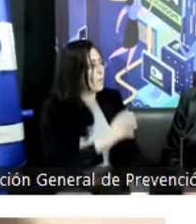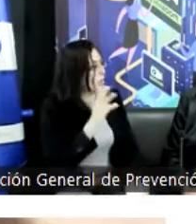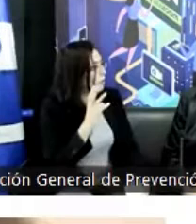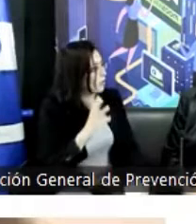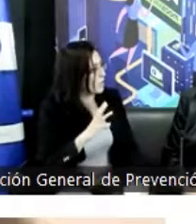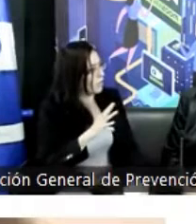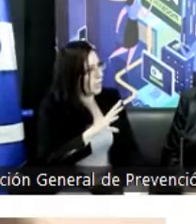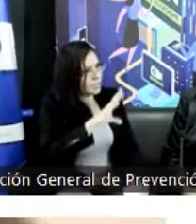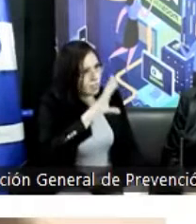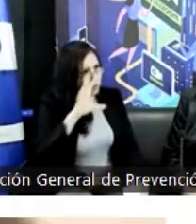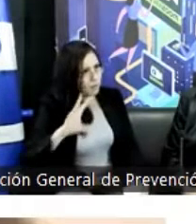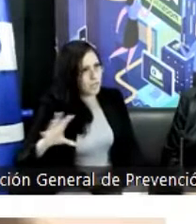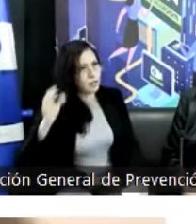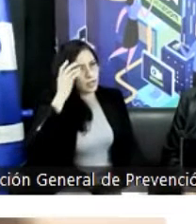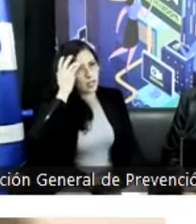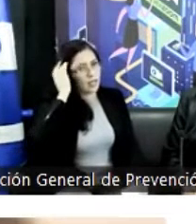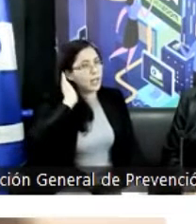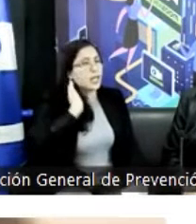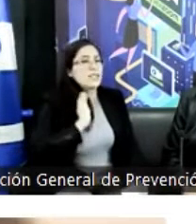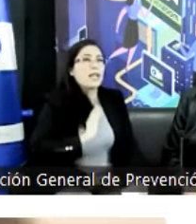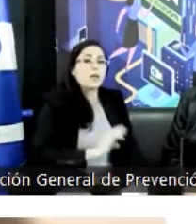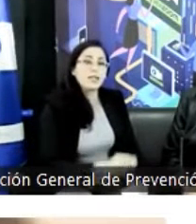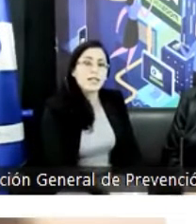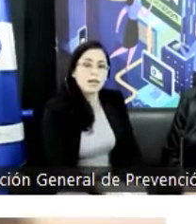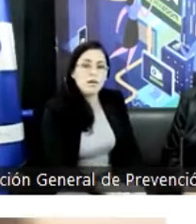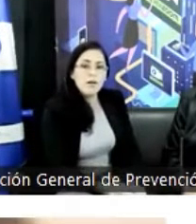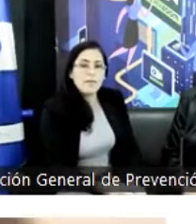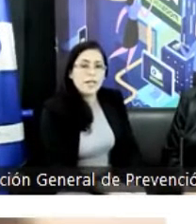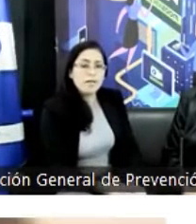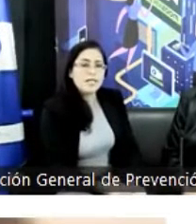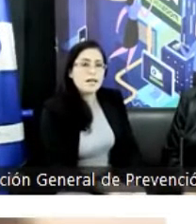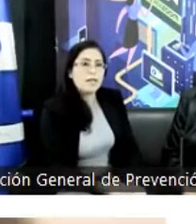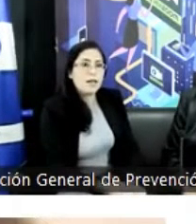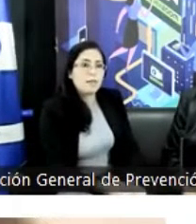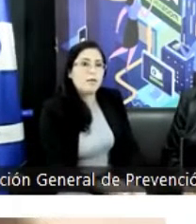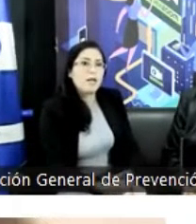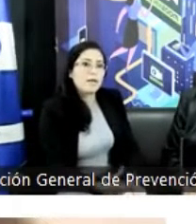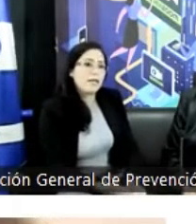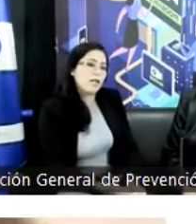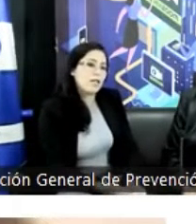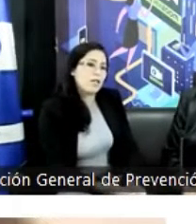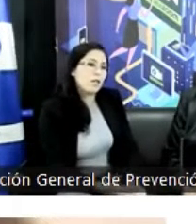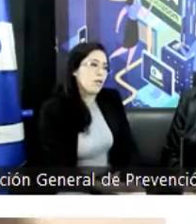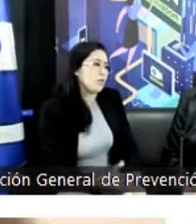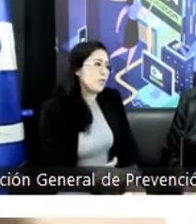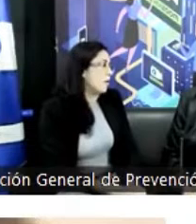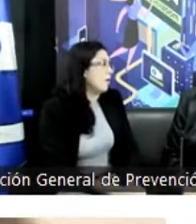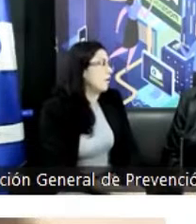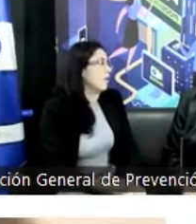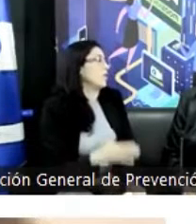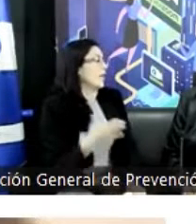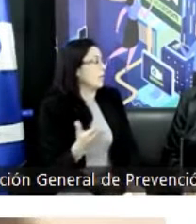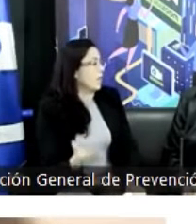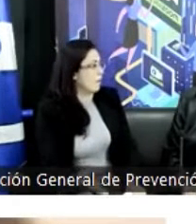que el 24% de esta población que se está encuestando tienen precisamente problemas de lo que son